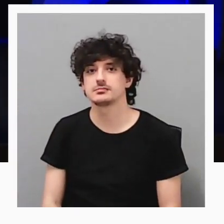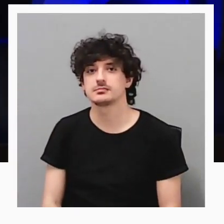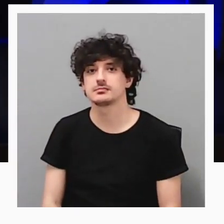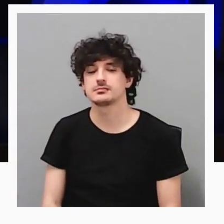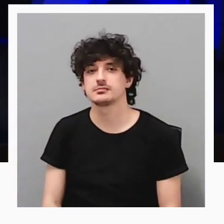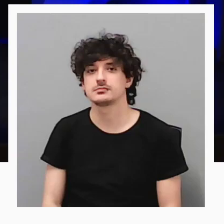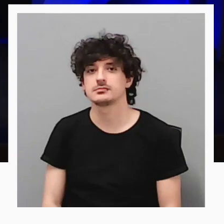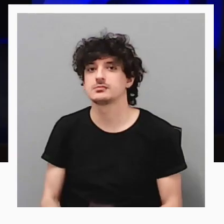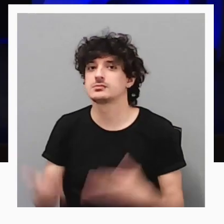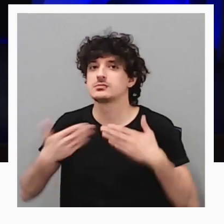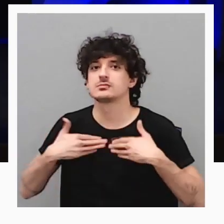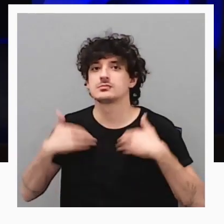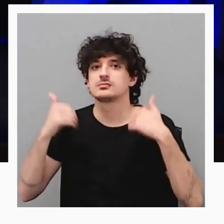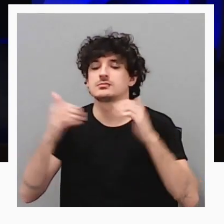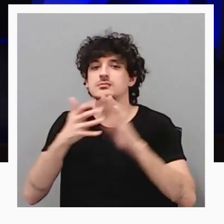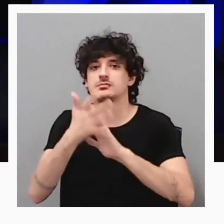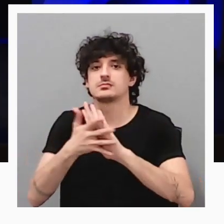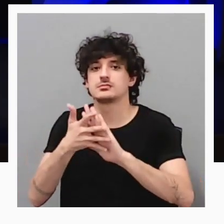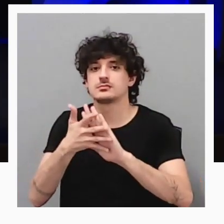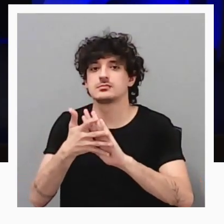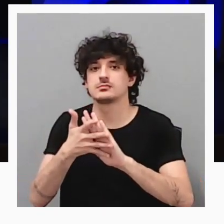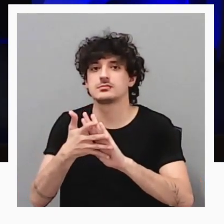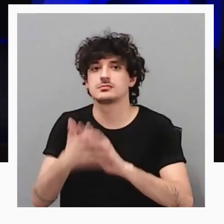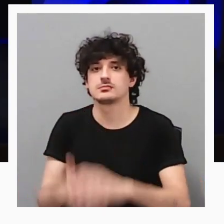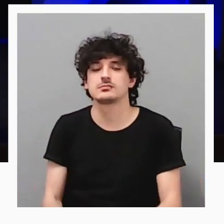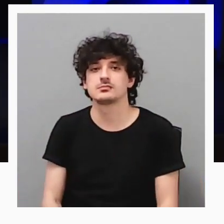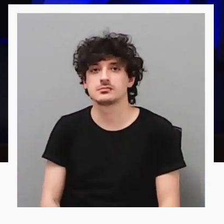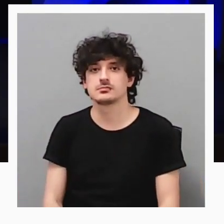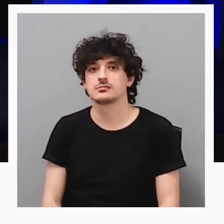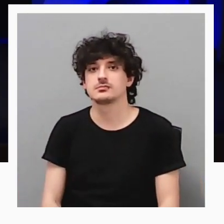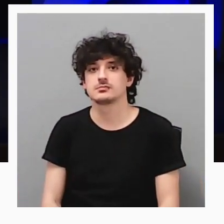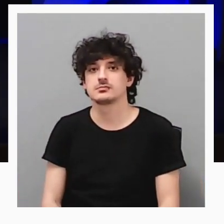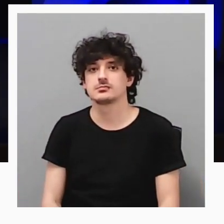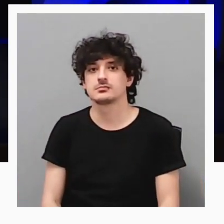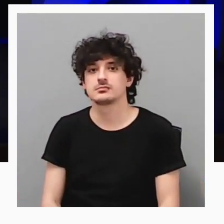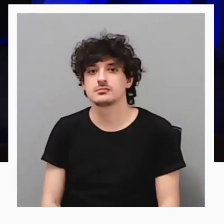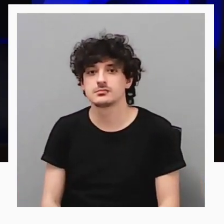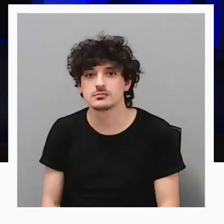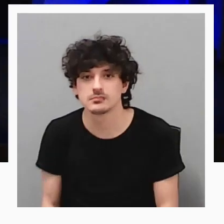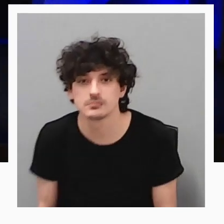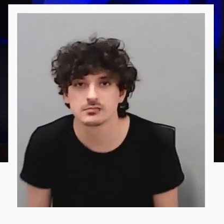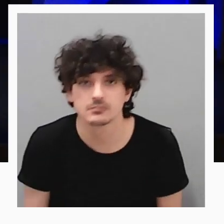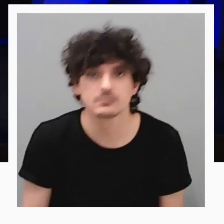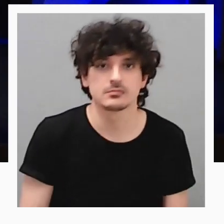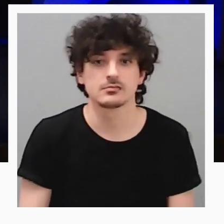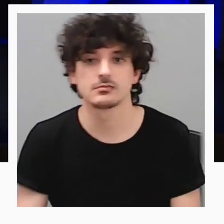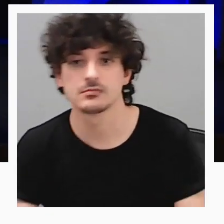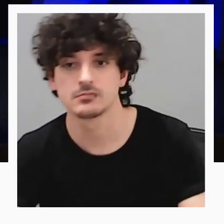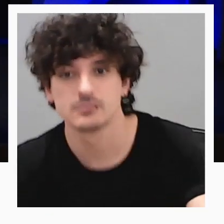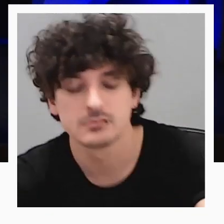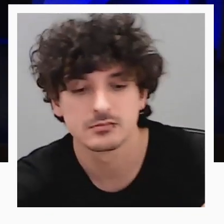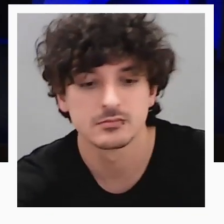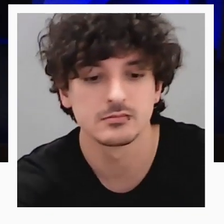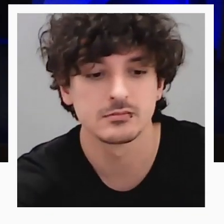Cuando quieras, háblanos de abrazos. Pues sí, les contaré un poquito de abrazo cultural, pero antes